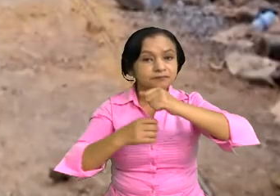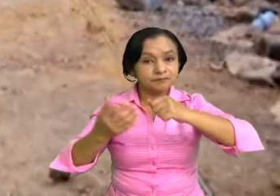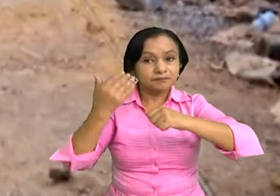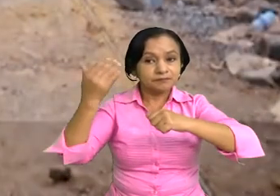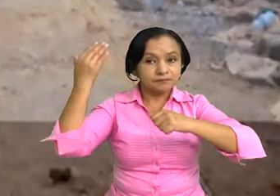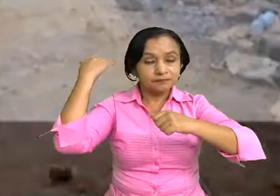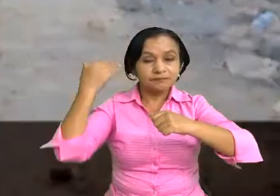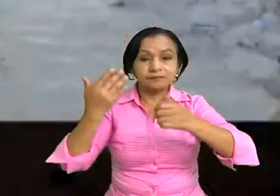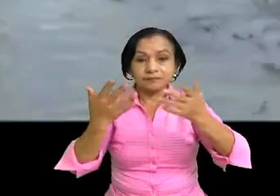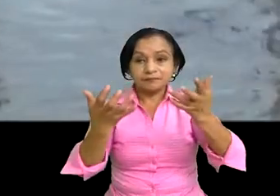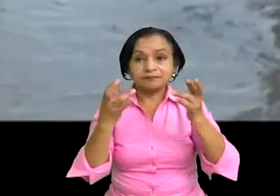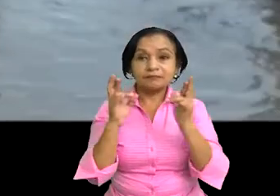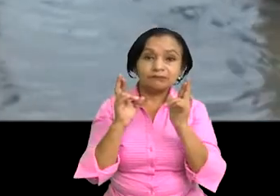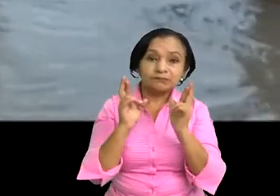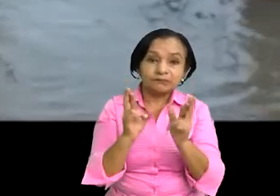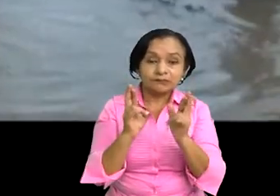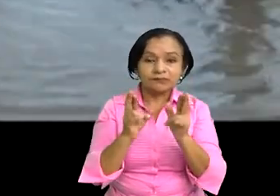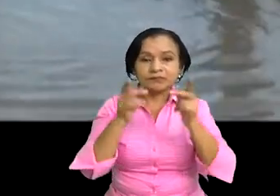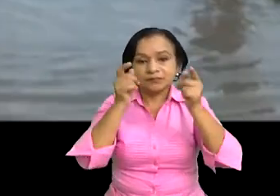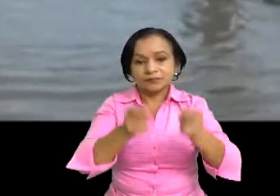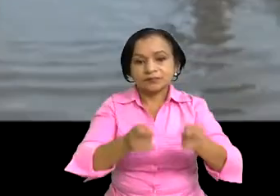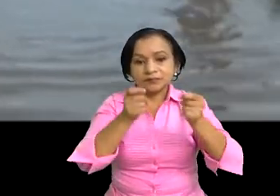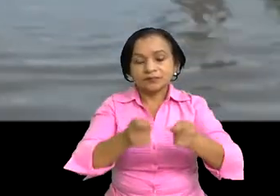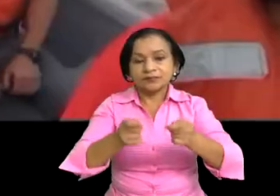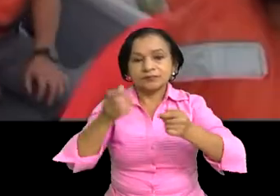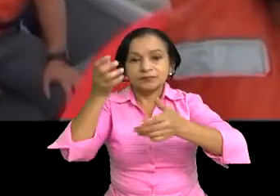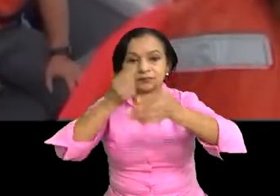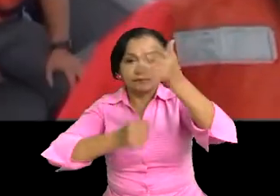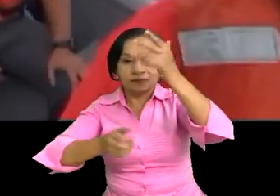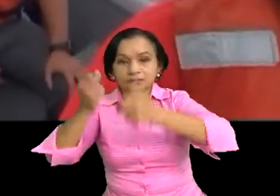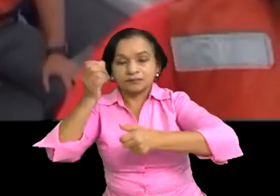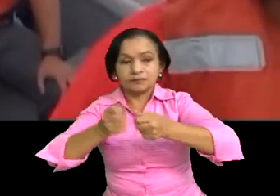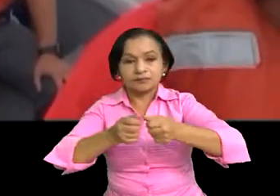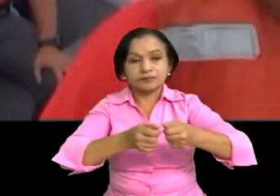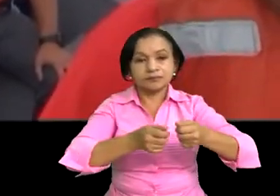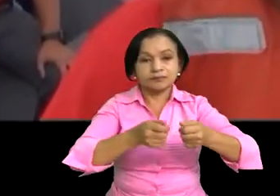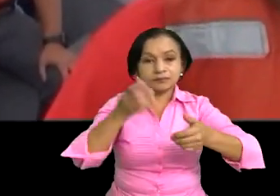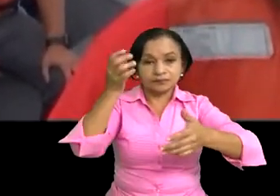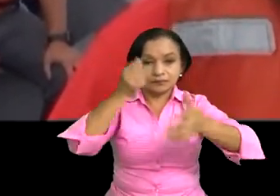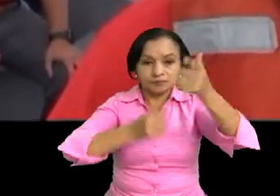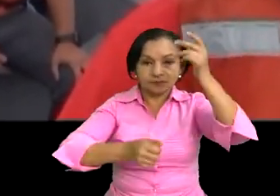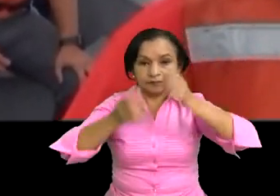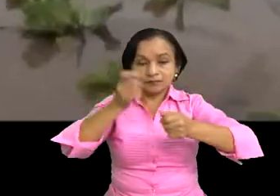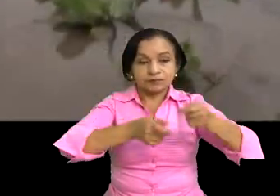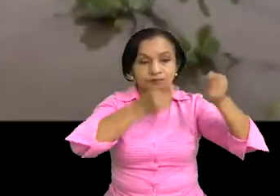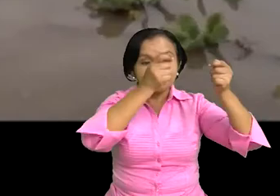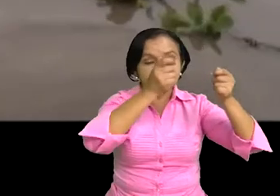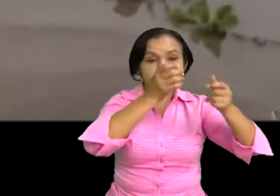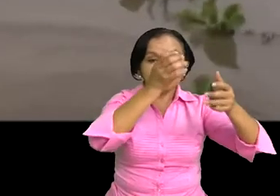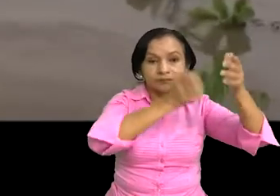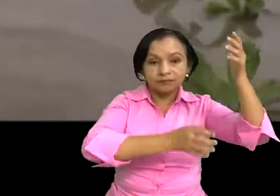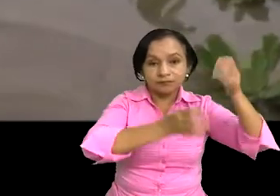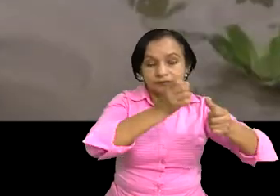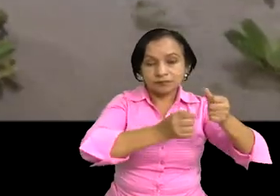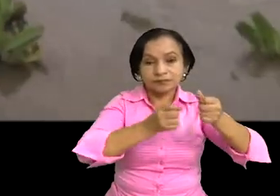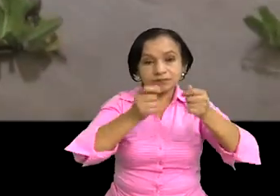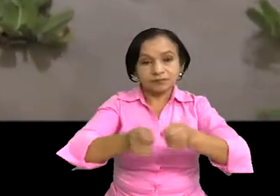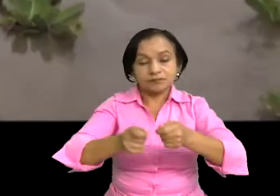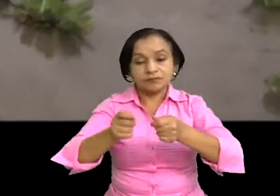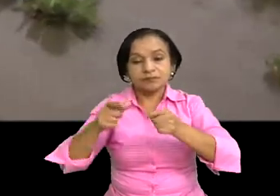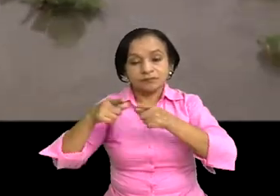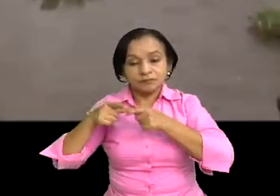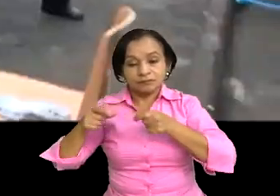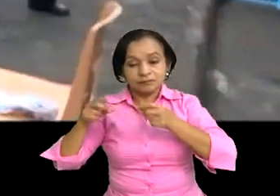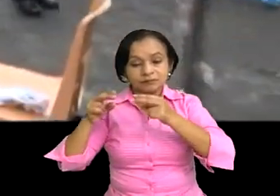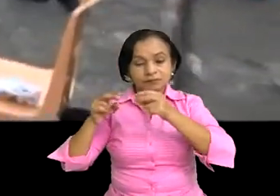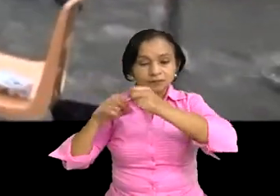históricamente deseada, a Granada con Huaco y a Granada con Managua. Es decir, Granada, Huaco y Managua están conectados a través de este puente. Es